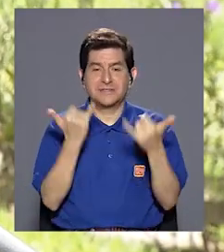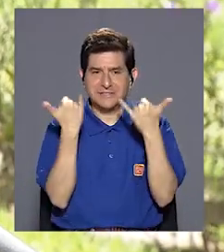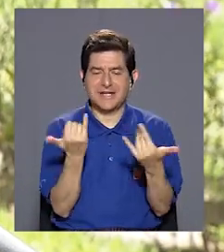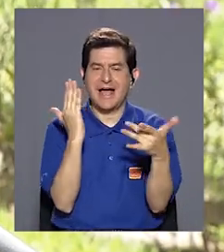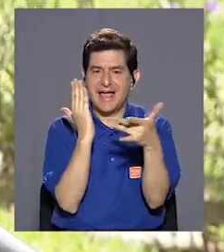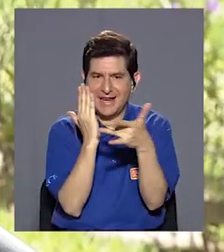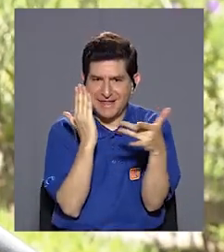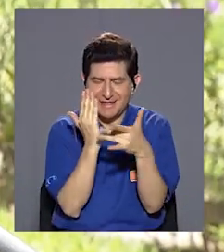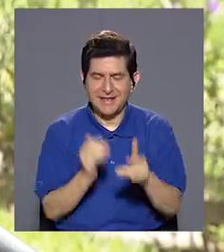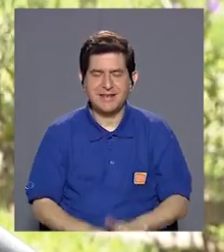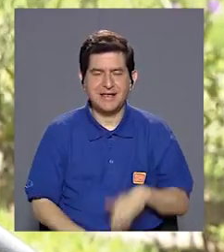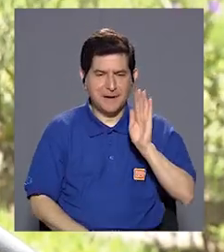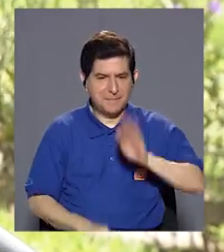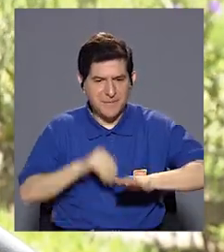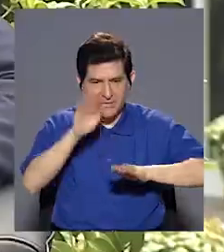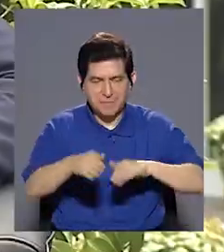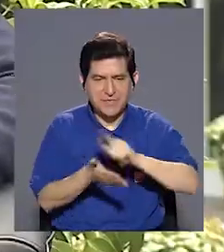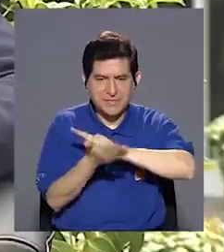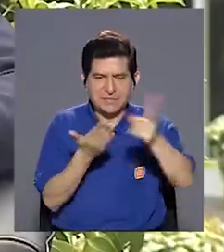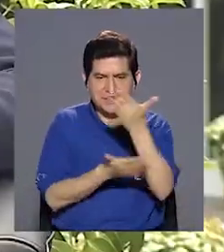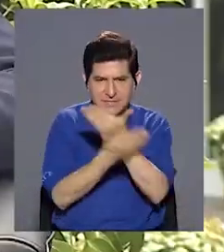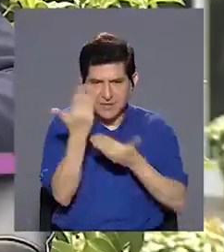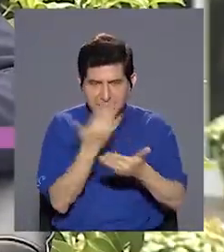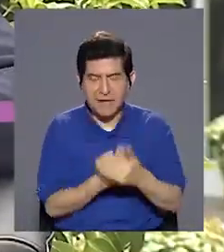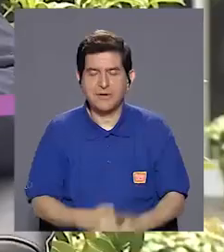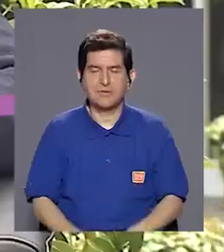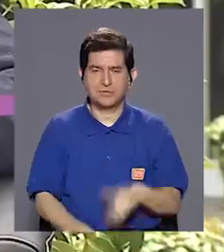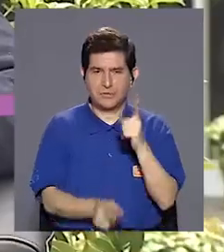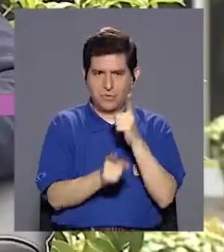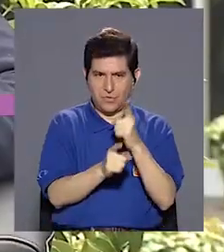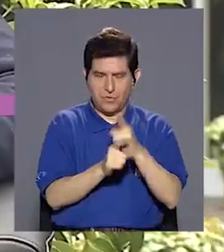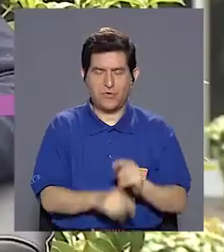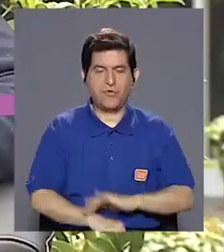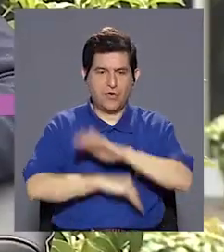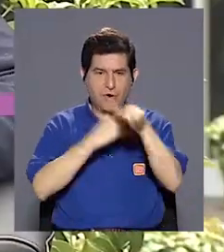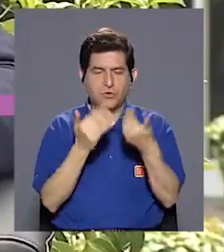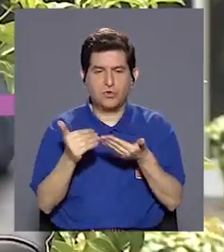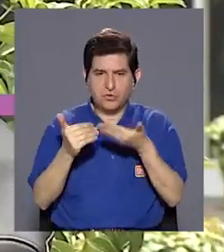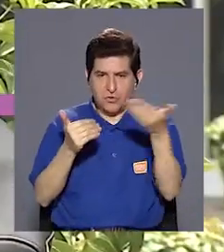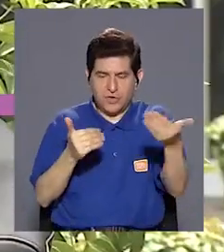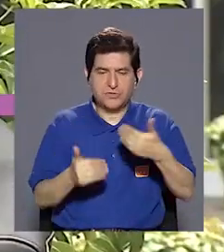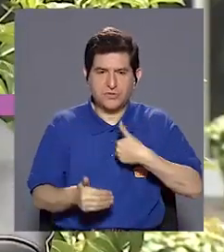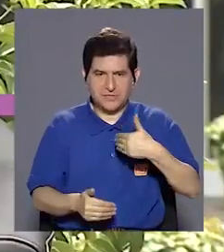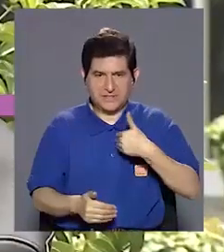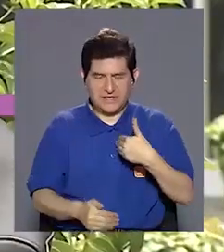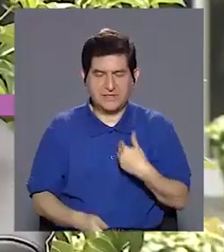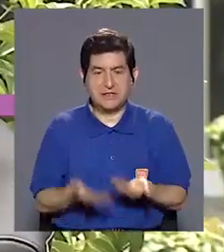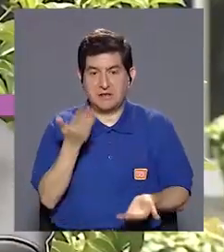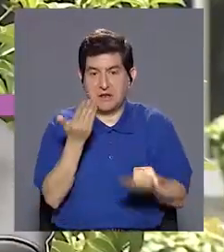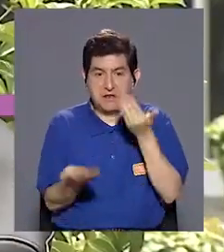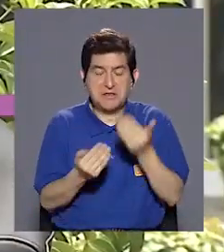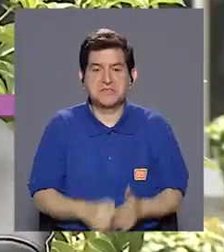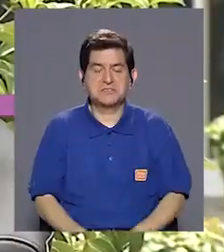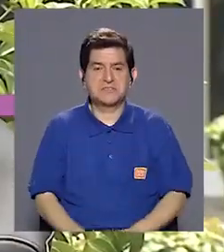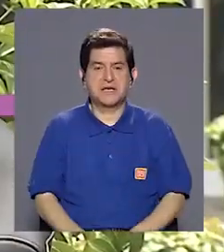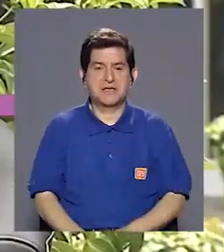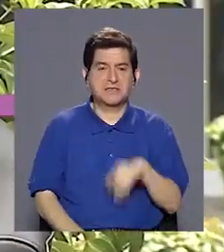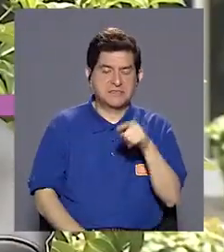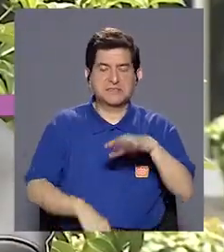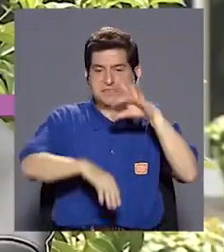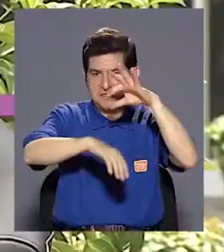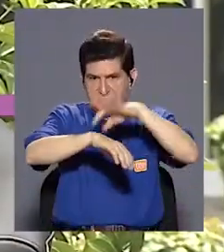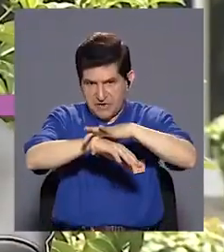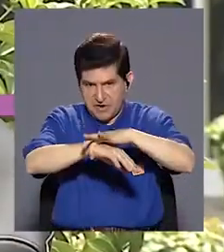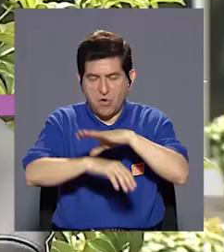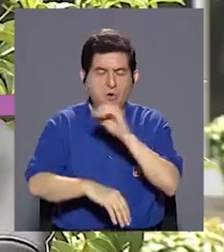técnica, los pasos para lavarnos las manos. Sí, lo más indicado es quitarse todos los objetos, ¿verdad?, que uno pueda tener, como por ejemplo cercano